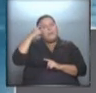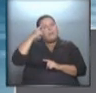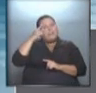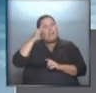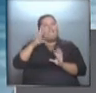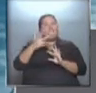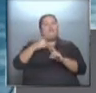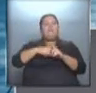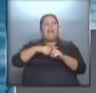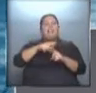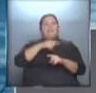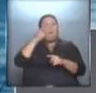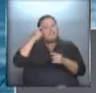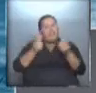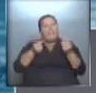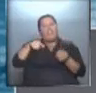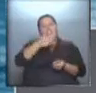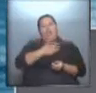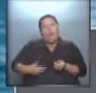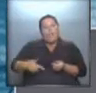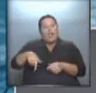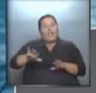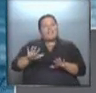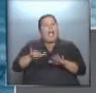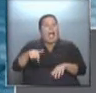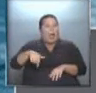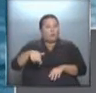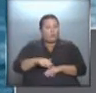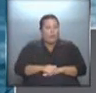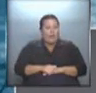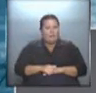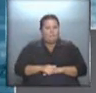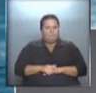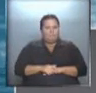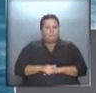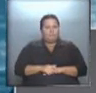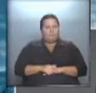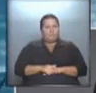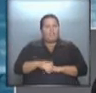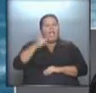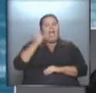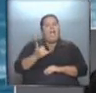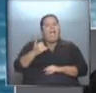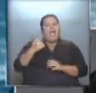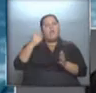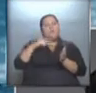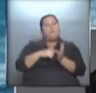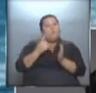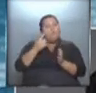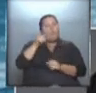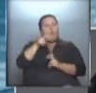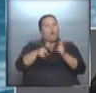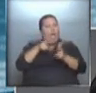como un termómetro plebiscitario de un gobierno en curso, digamos, ¿no? Hay un dato dentro de lo que vos mencionás